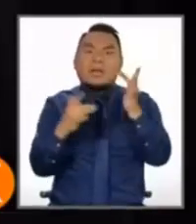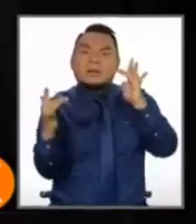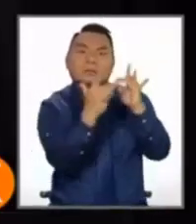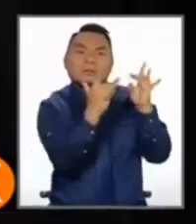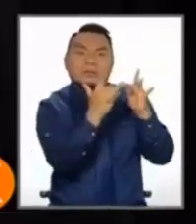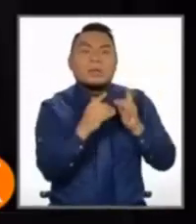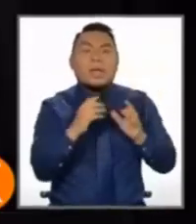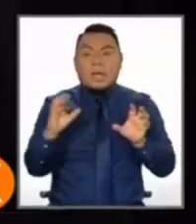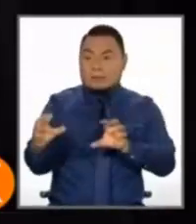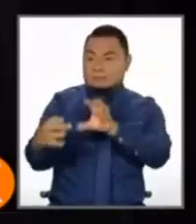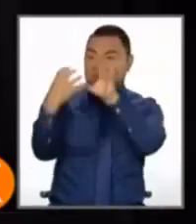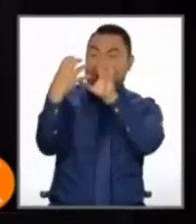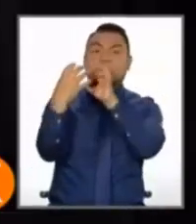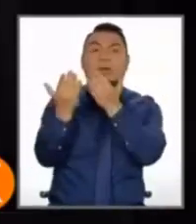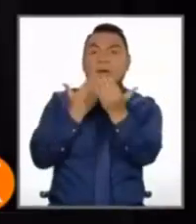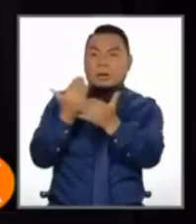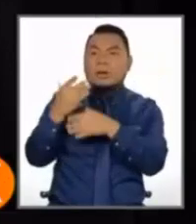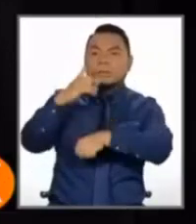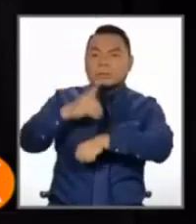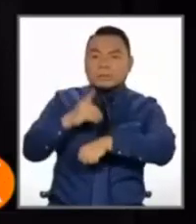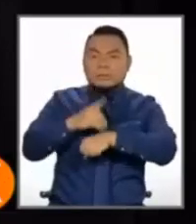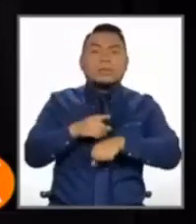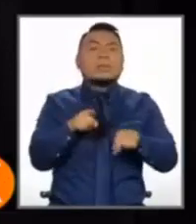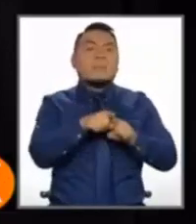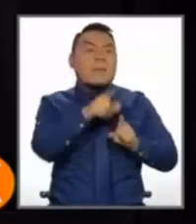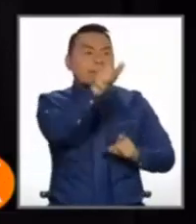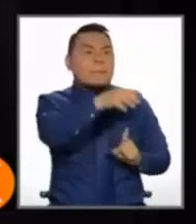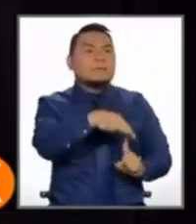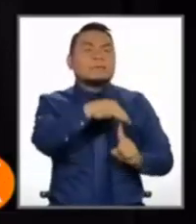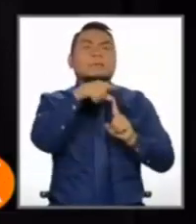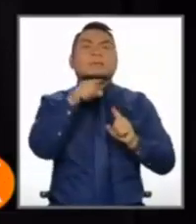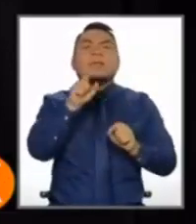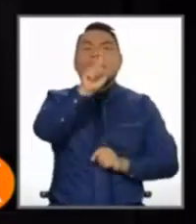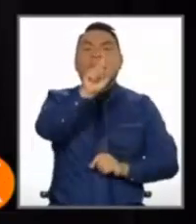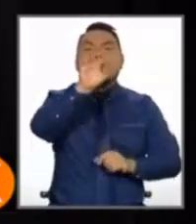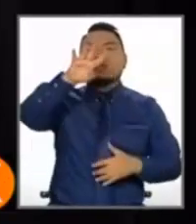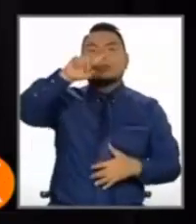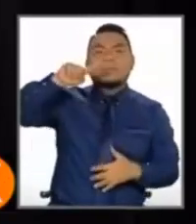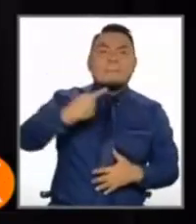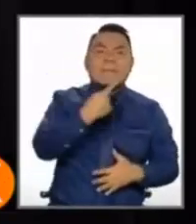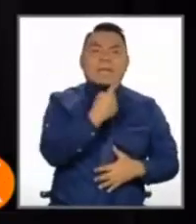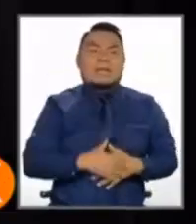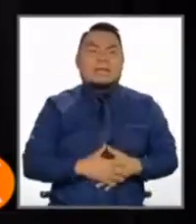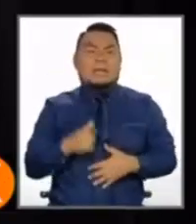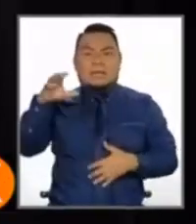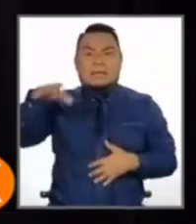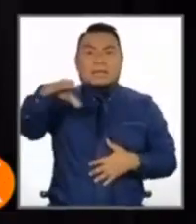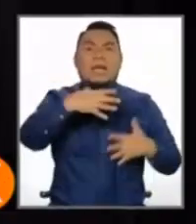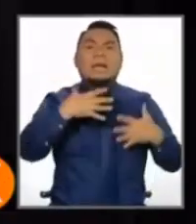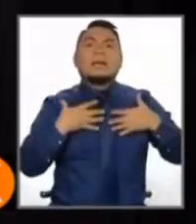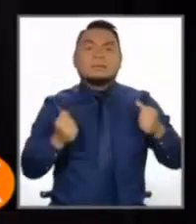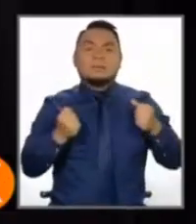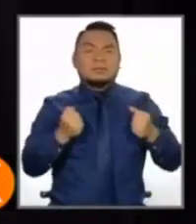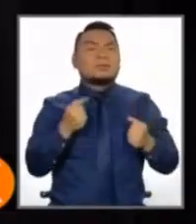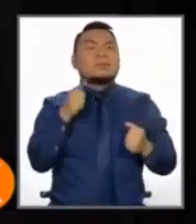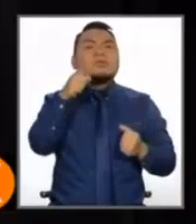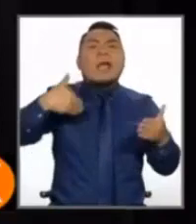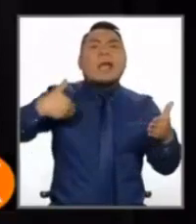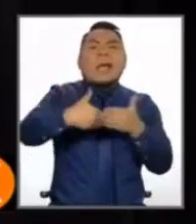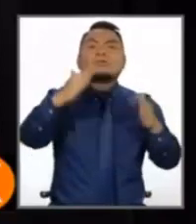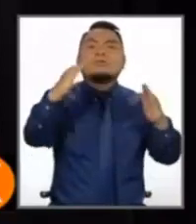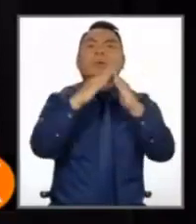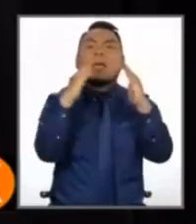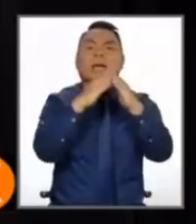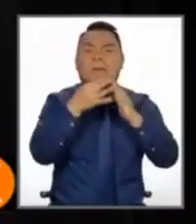interconectividad, teleconsulta, telemedicina, especialización, 14,000 centros de salud al alcance de tu